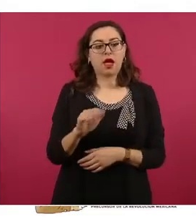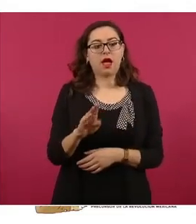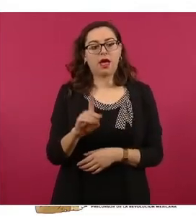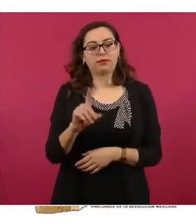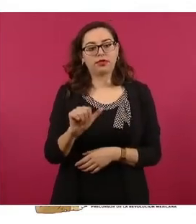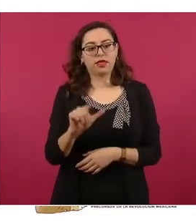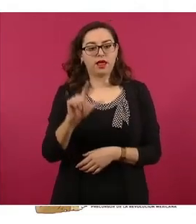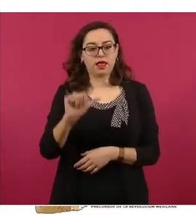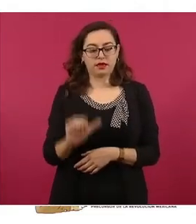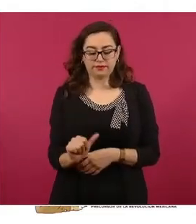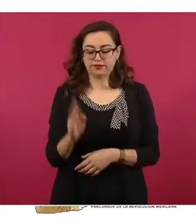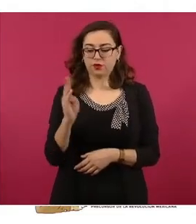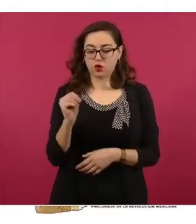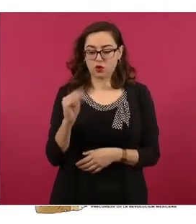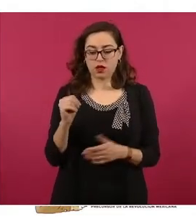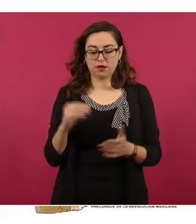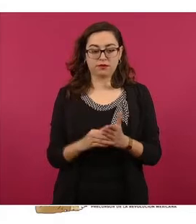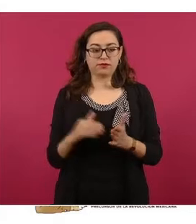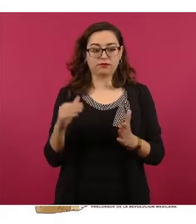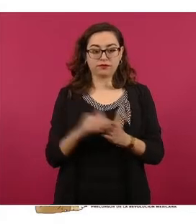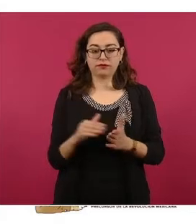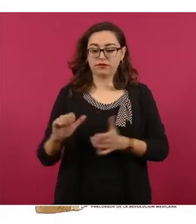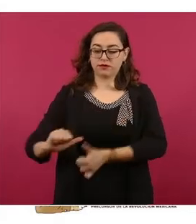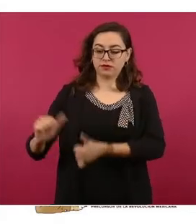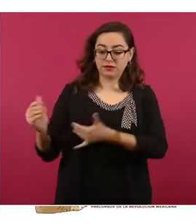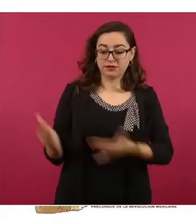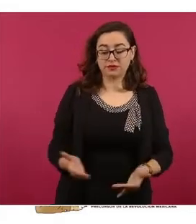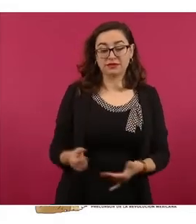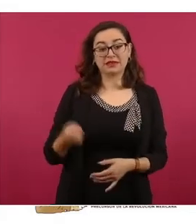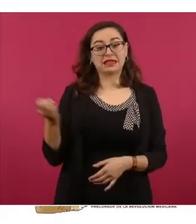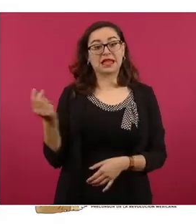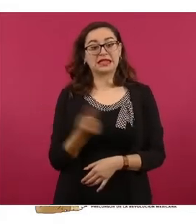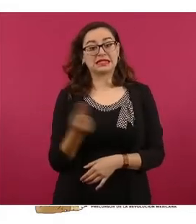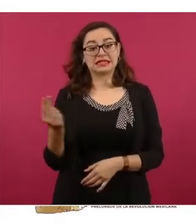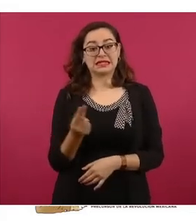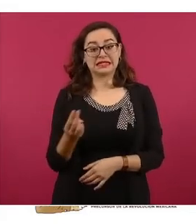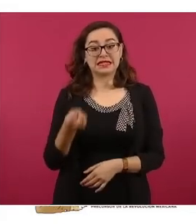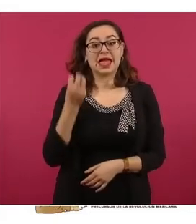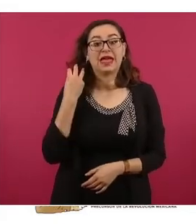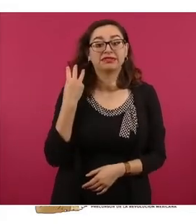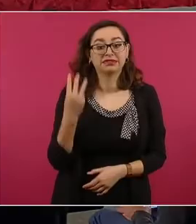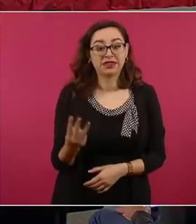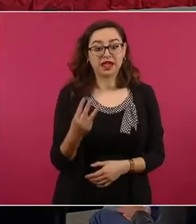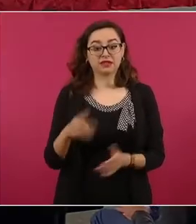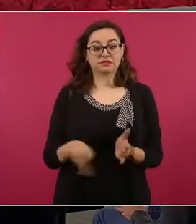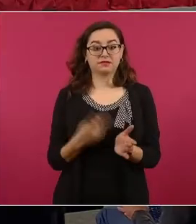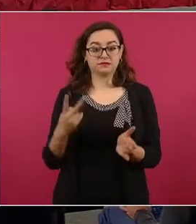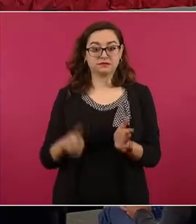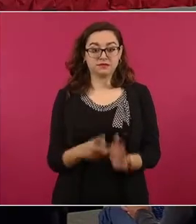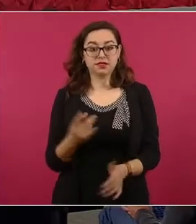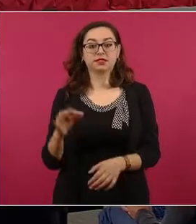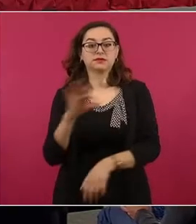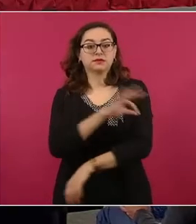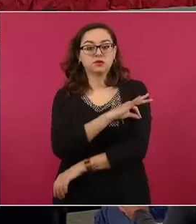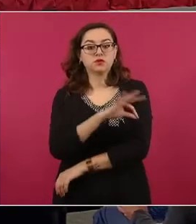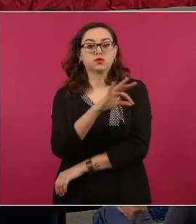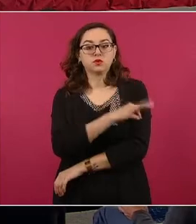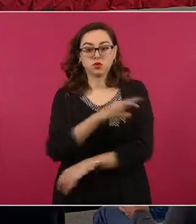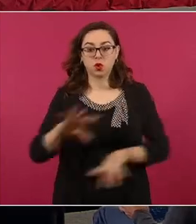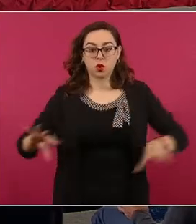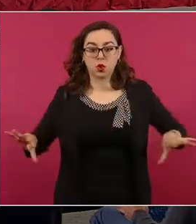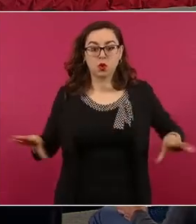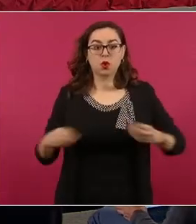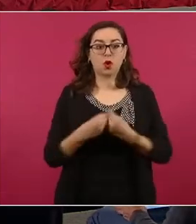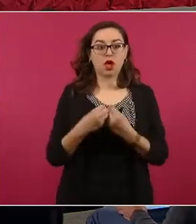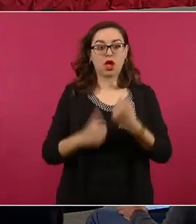de dosis que, dado que este es un esquema de 3 dosis, serán suficientes para 3 millones de niñas y niños. Esto nos da 12